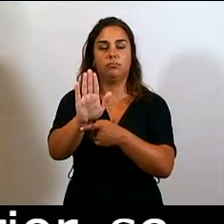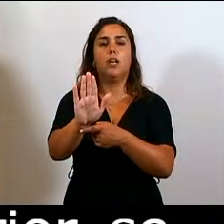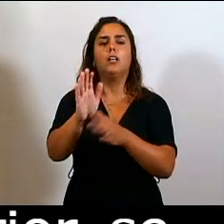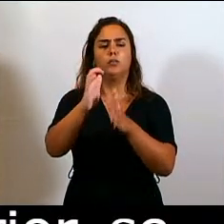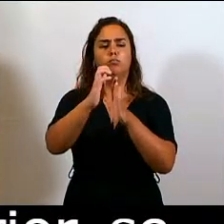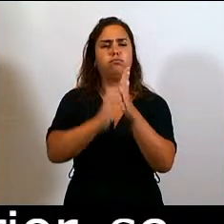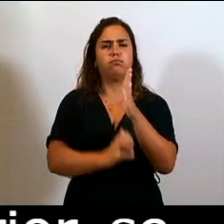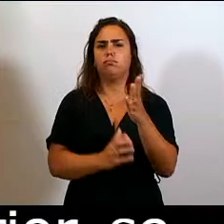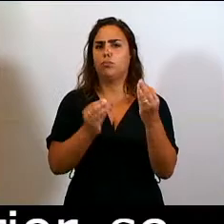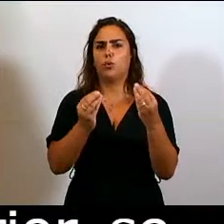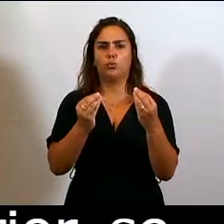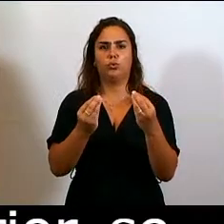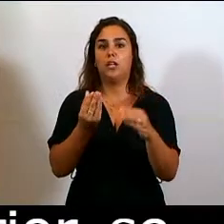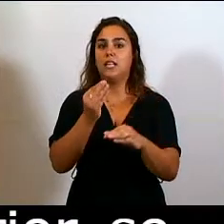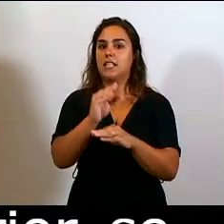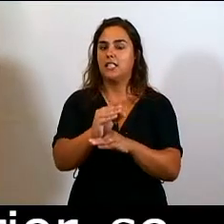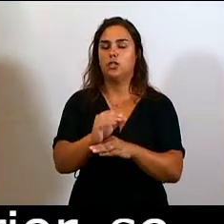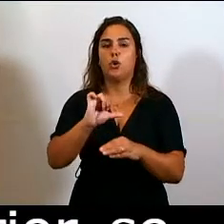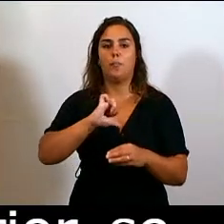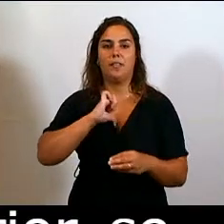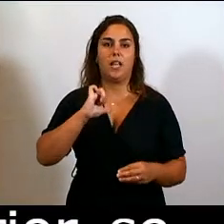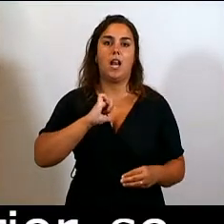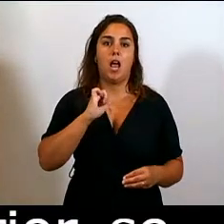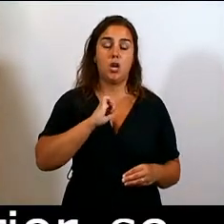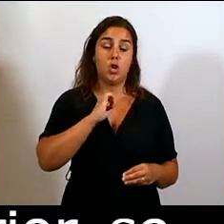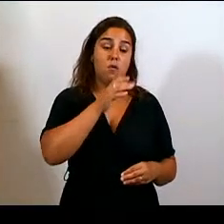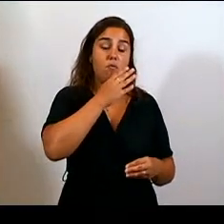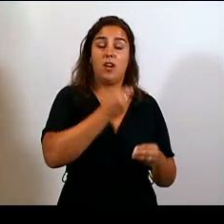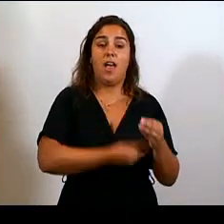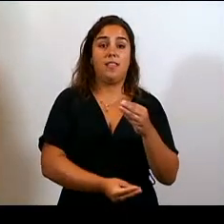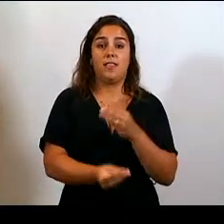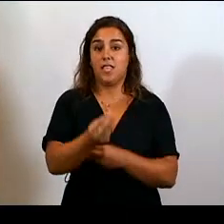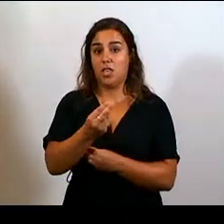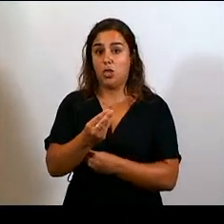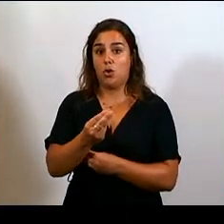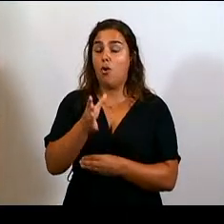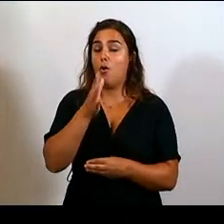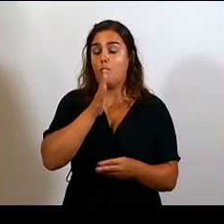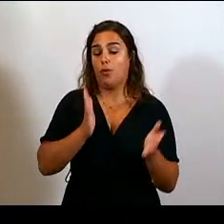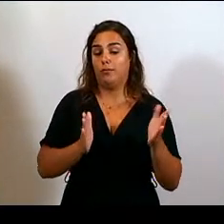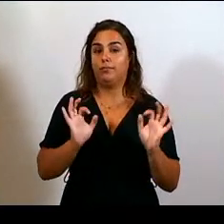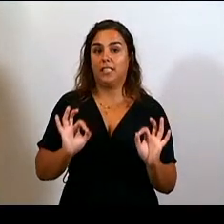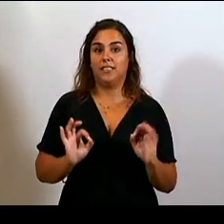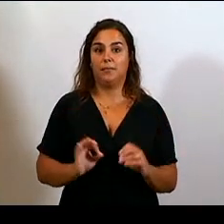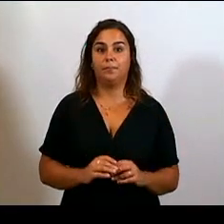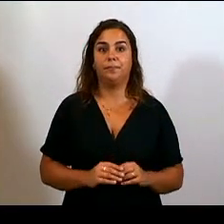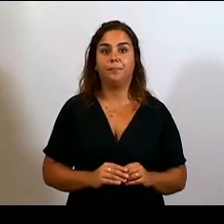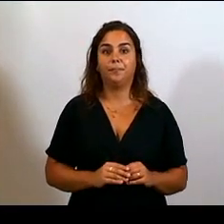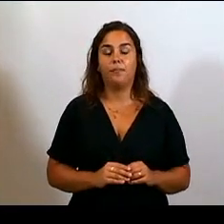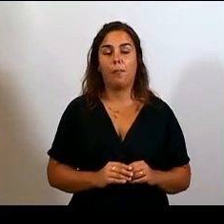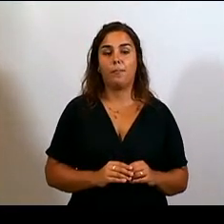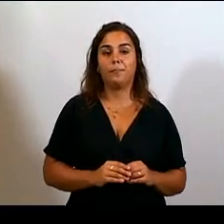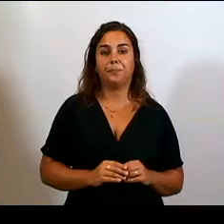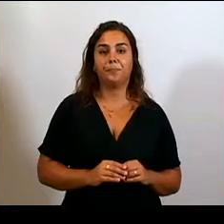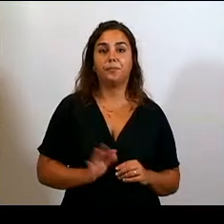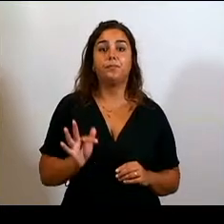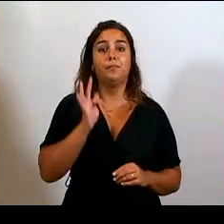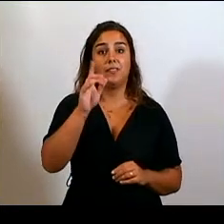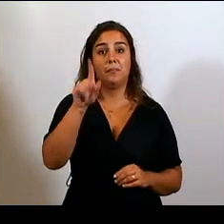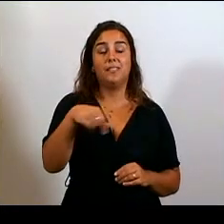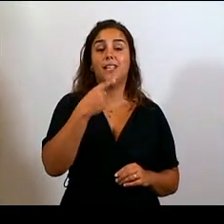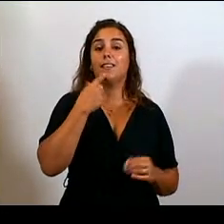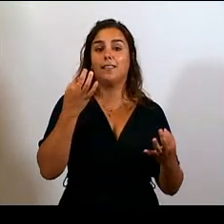notable de los ingresos hospitalarios de recién nacidos por esta patología. Y además, Decirles